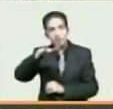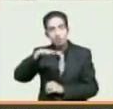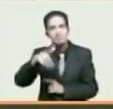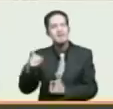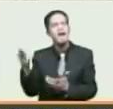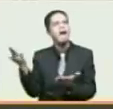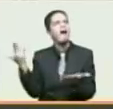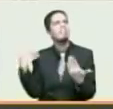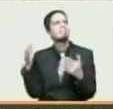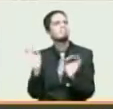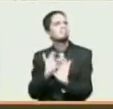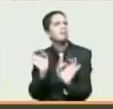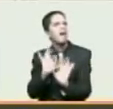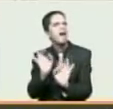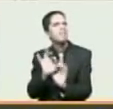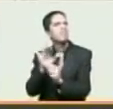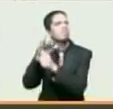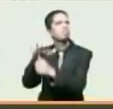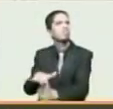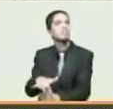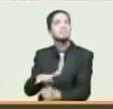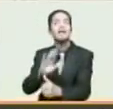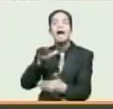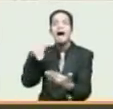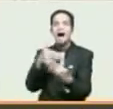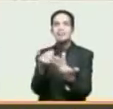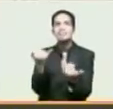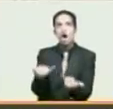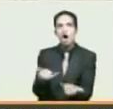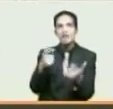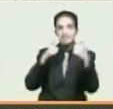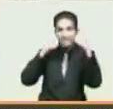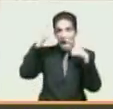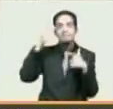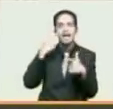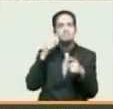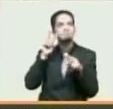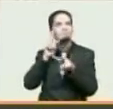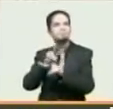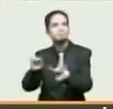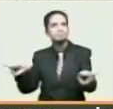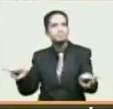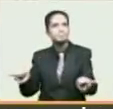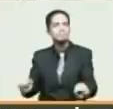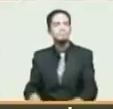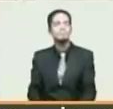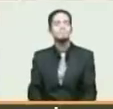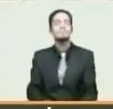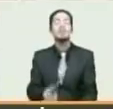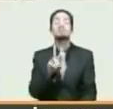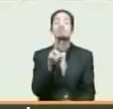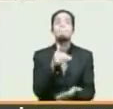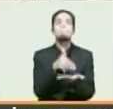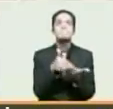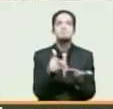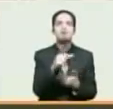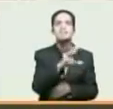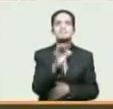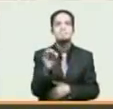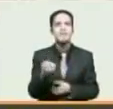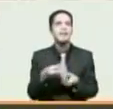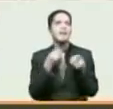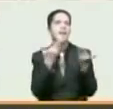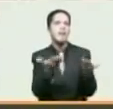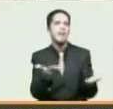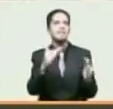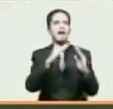tenían voz hasta que llegó el comandante Hugo Chávez. Incluye a esos más de 2.100.000 que el gobierno revolucionario le ha entregado una